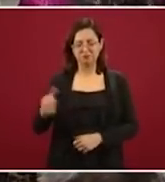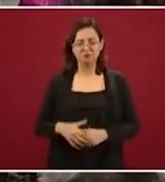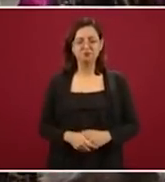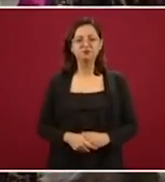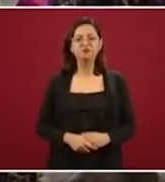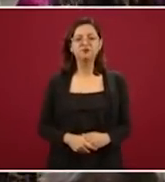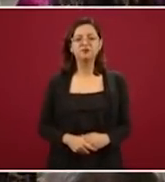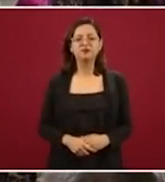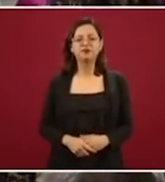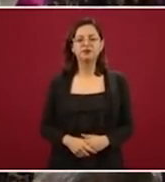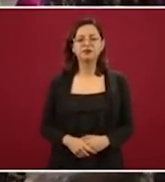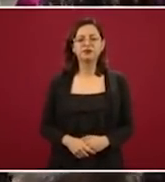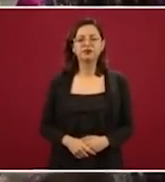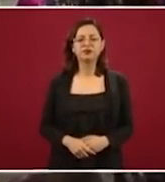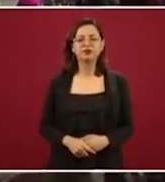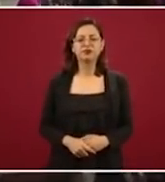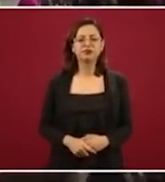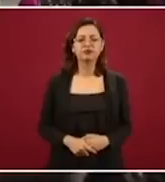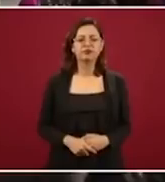tema.